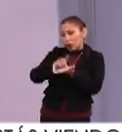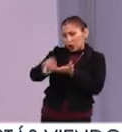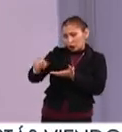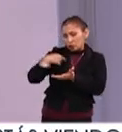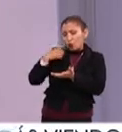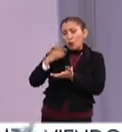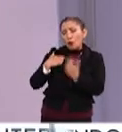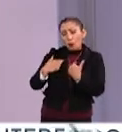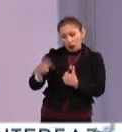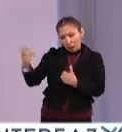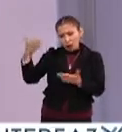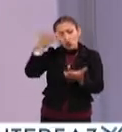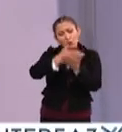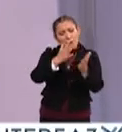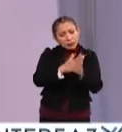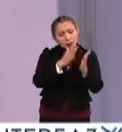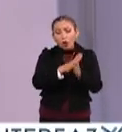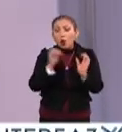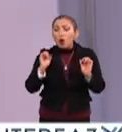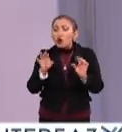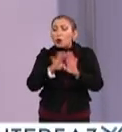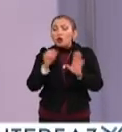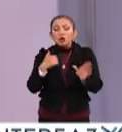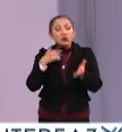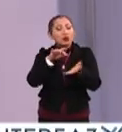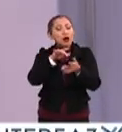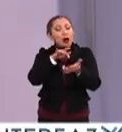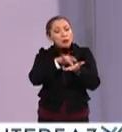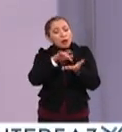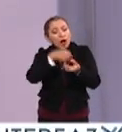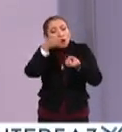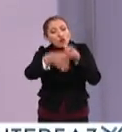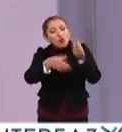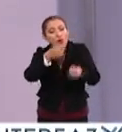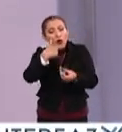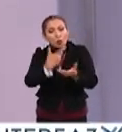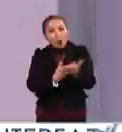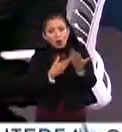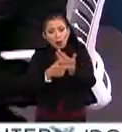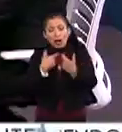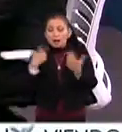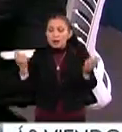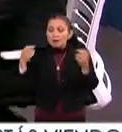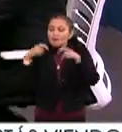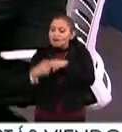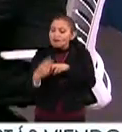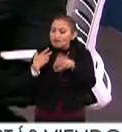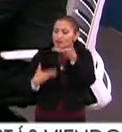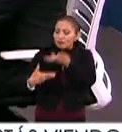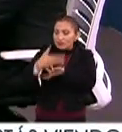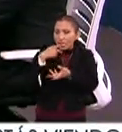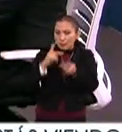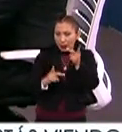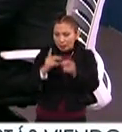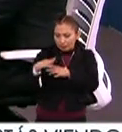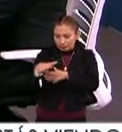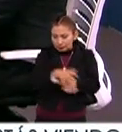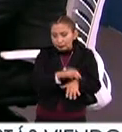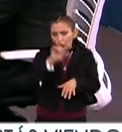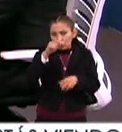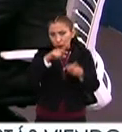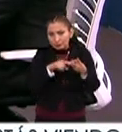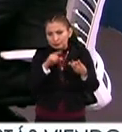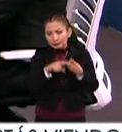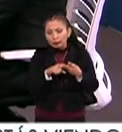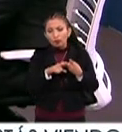derechos humanos para poder participar, cómo incidir en las políticas públicas y desde luego generar diálogos con ella. Luego viene el eje